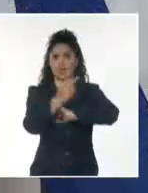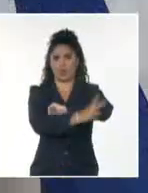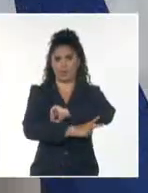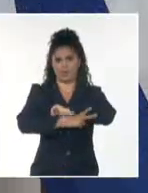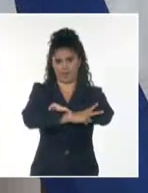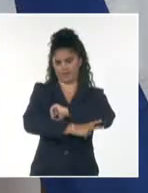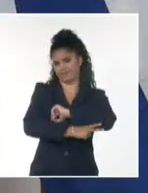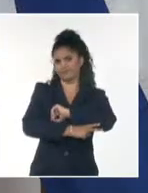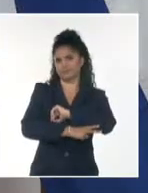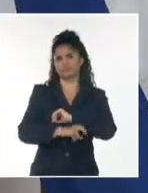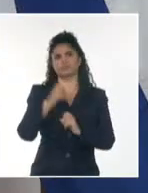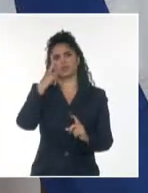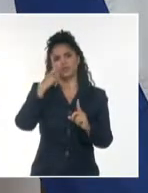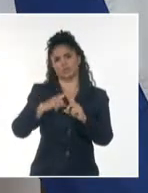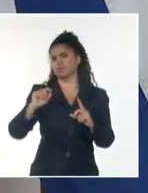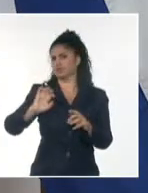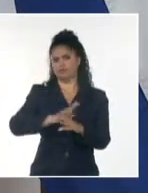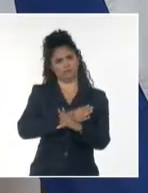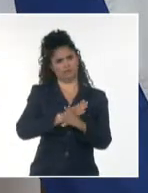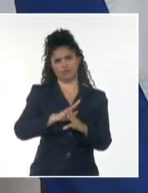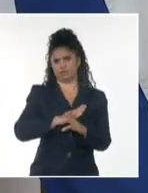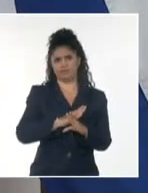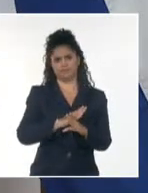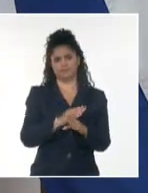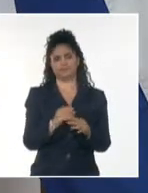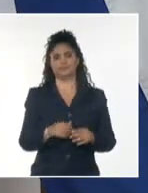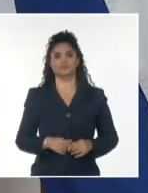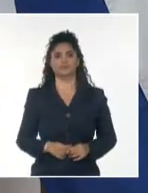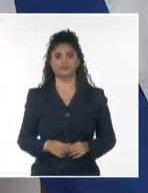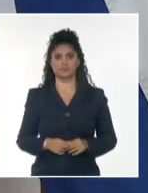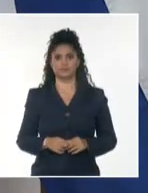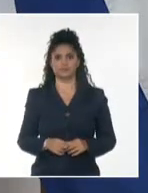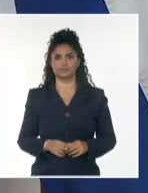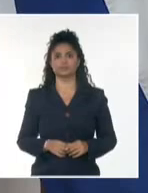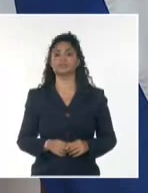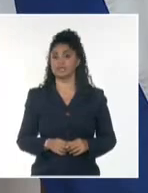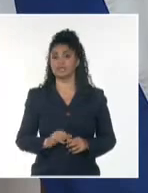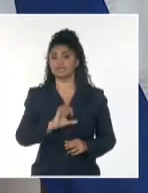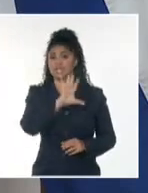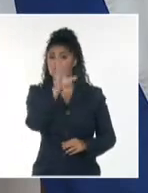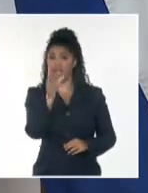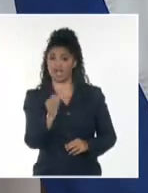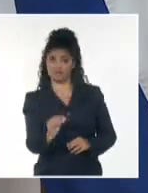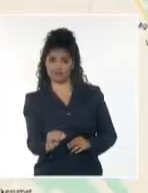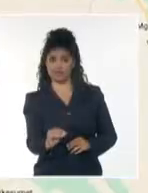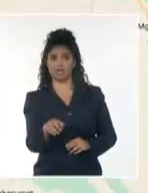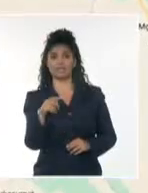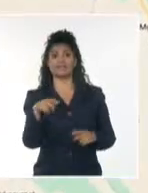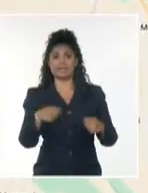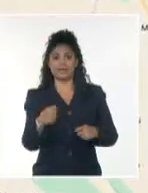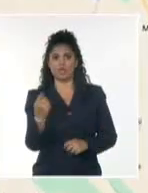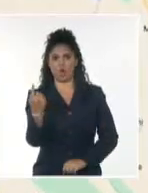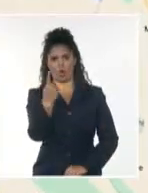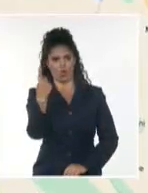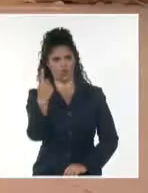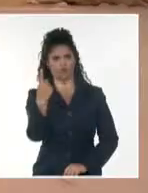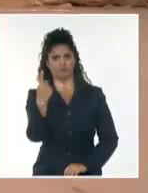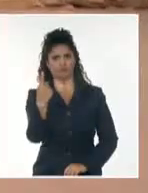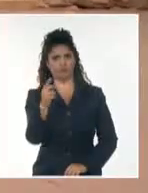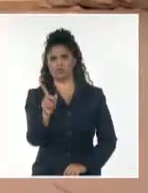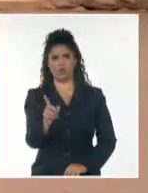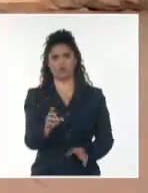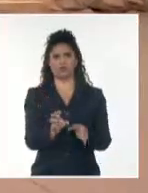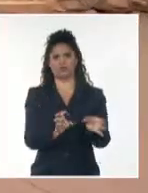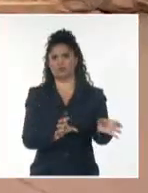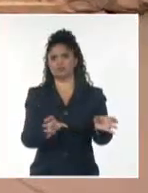fundamentales, que era el panafricanismo, o sea, África debía ser una sola, porque África